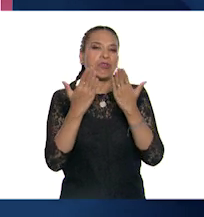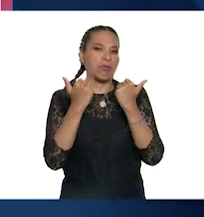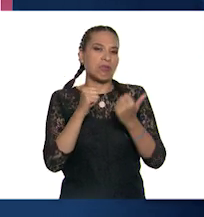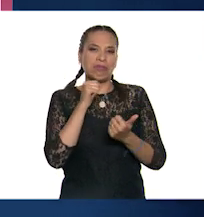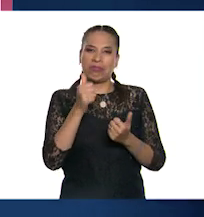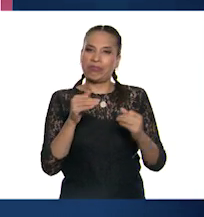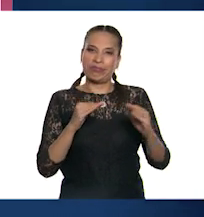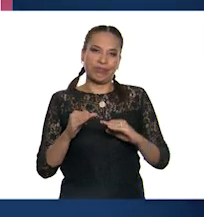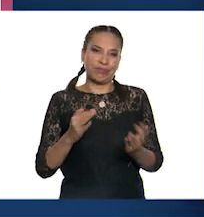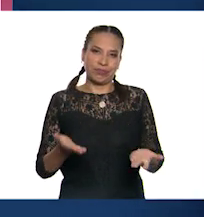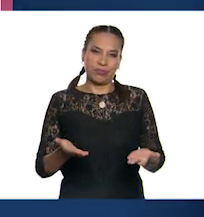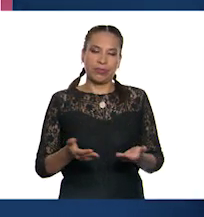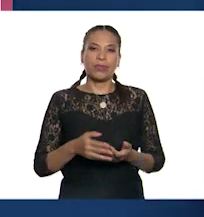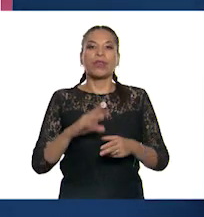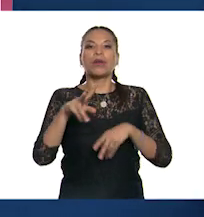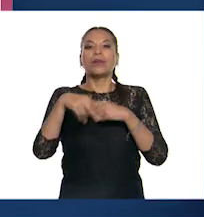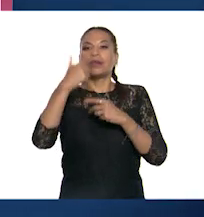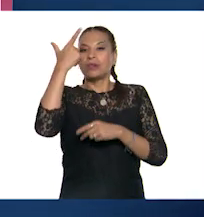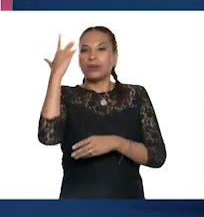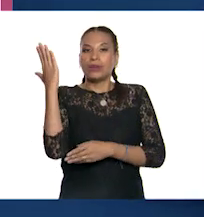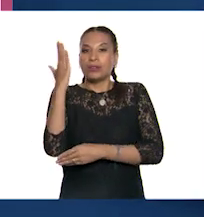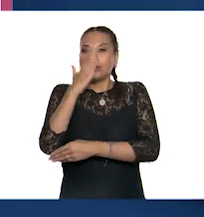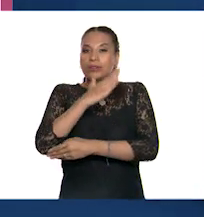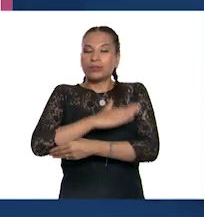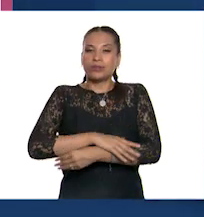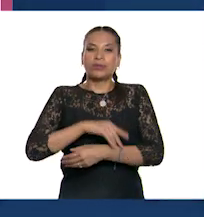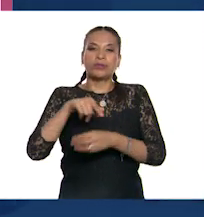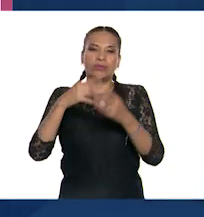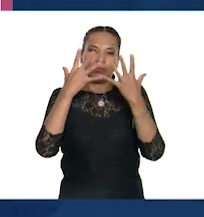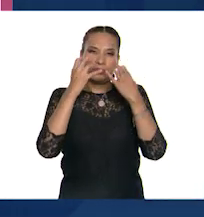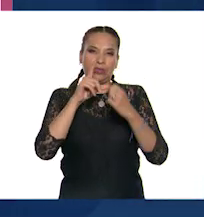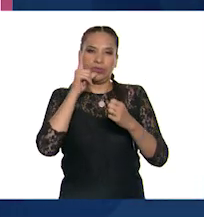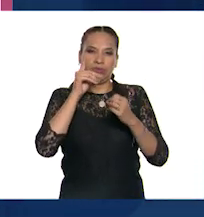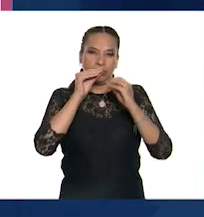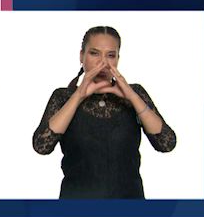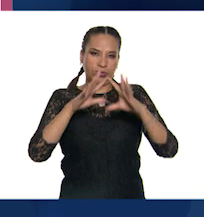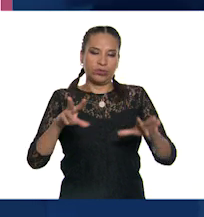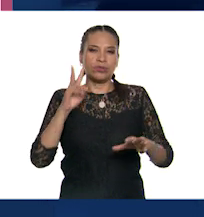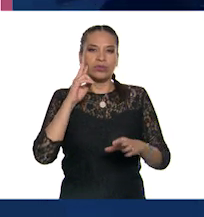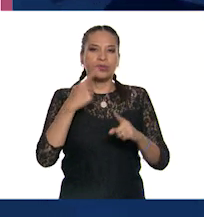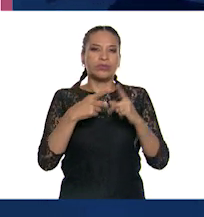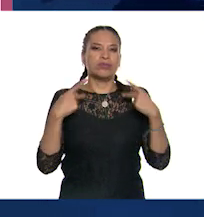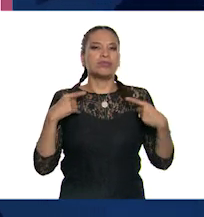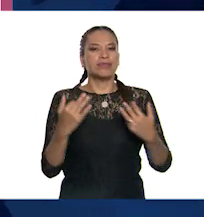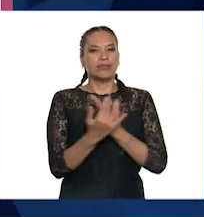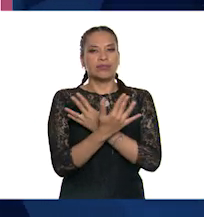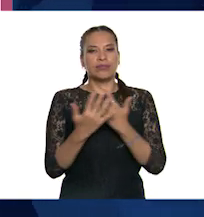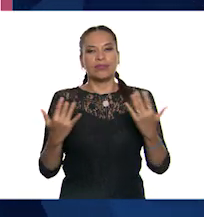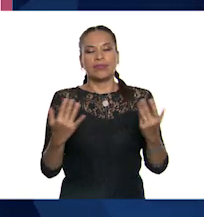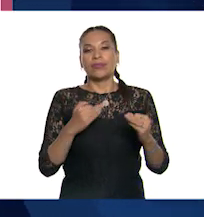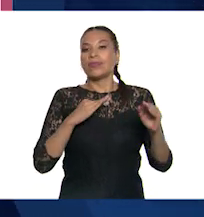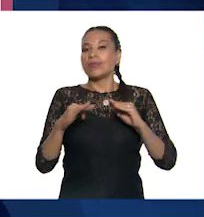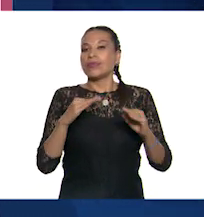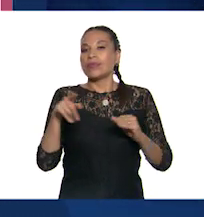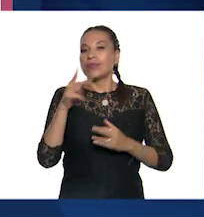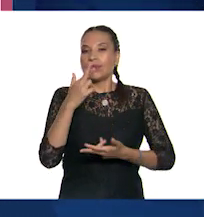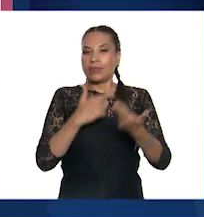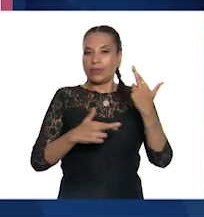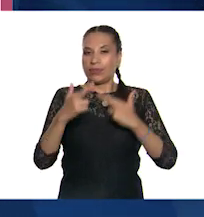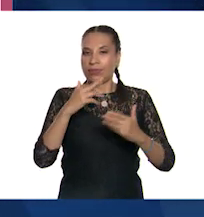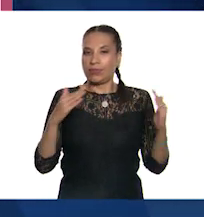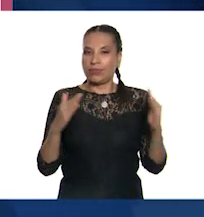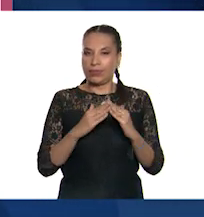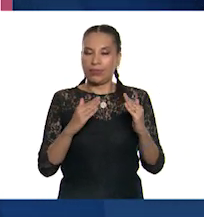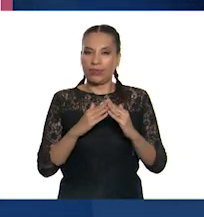manos vacías. Se acercaba la noche y a la triste luz del crepúsculo circulaba la gente. Los trabajadores regresaban a